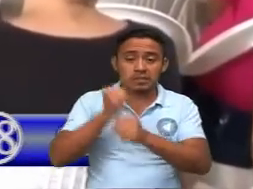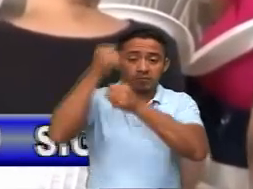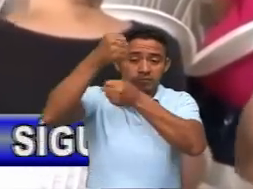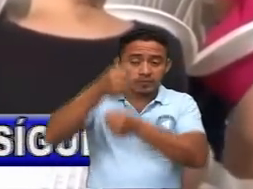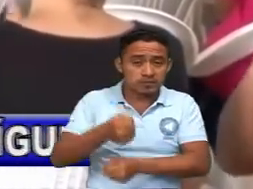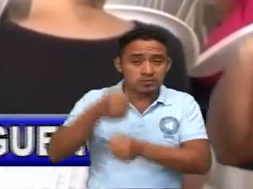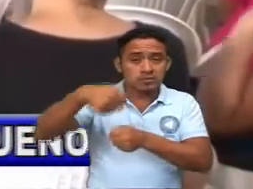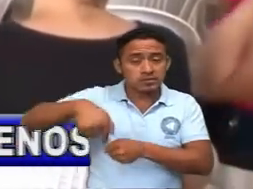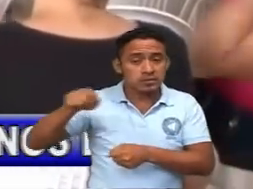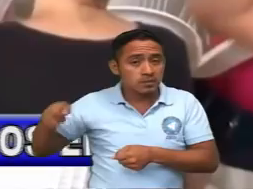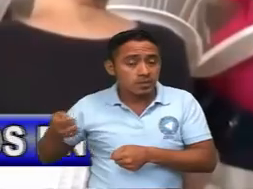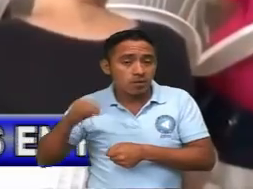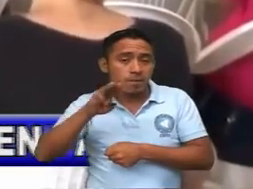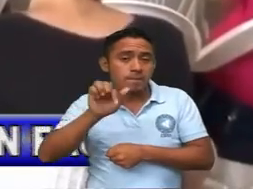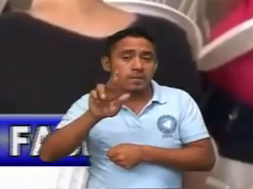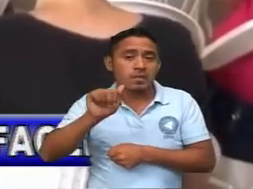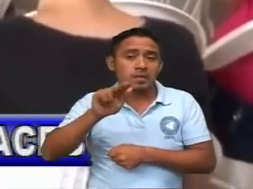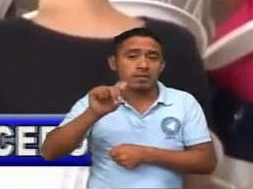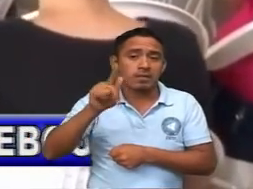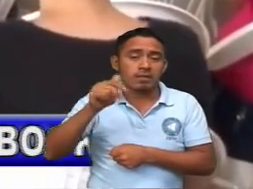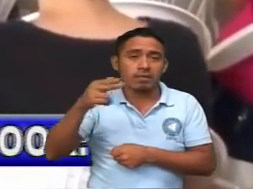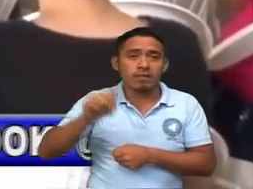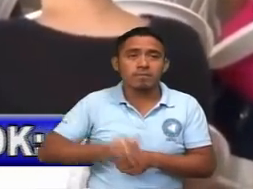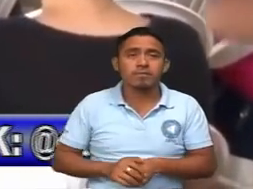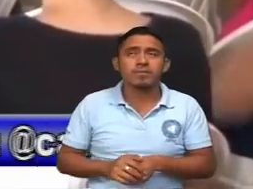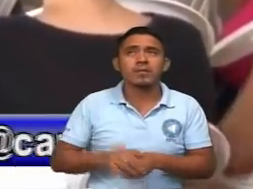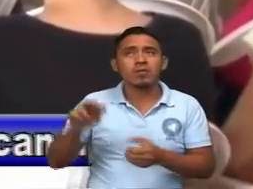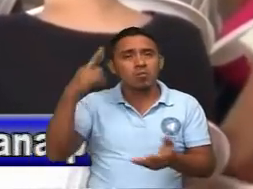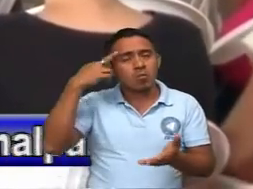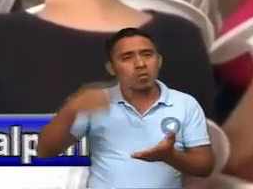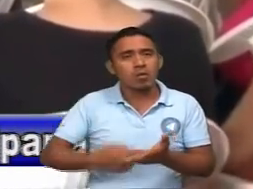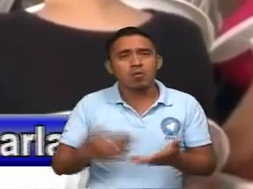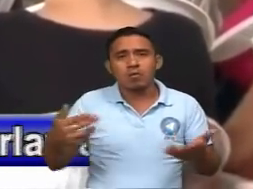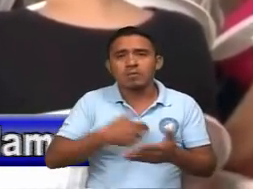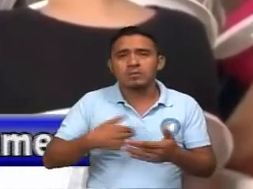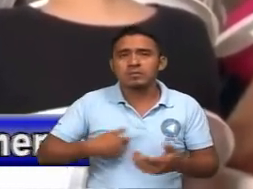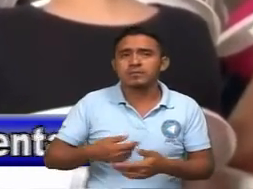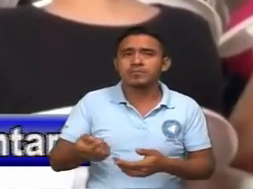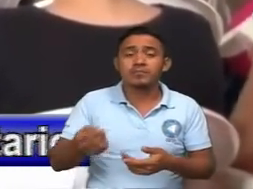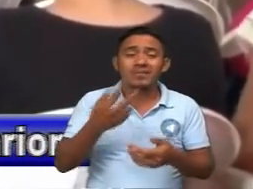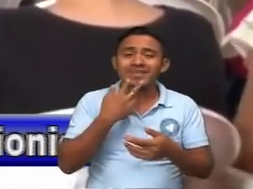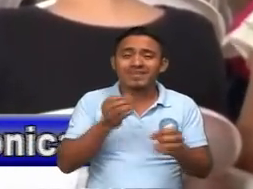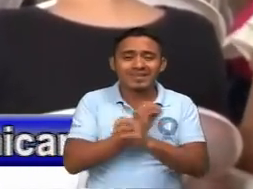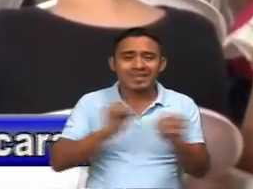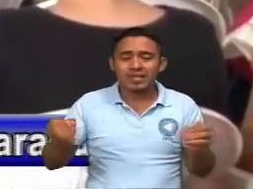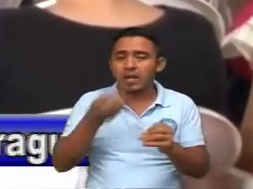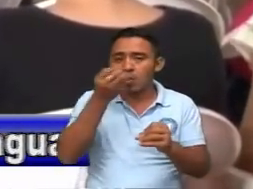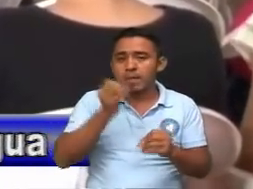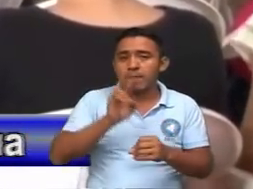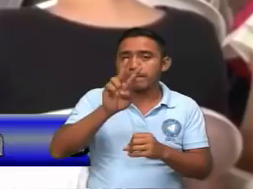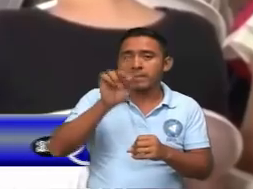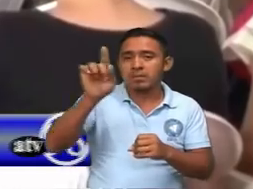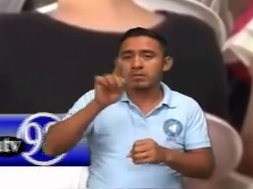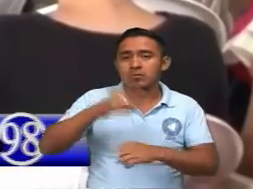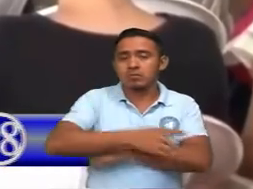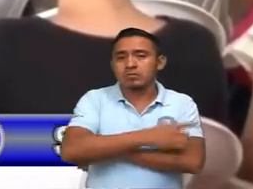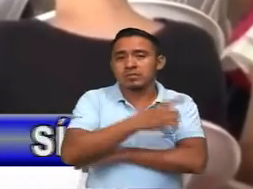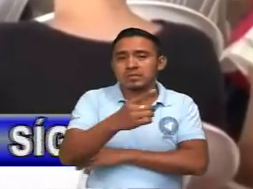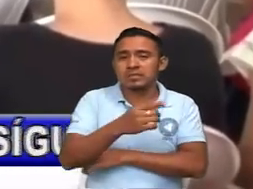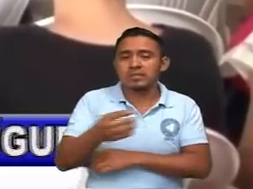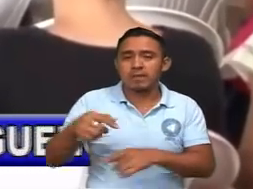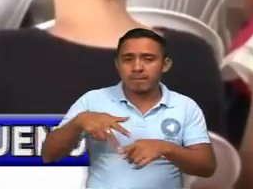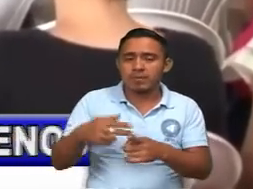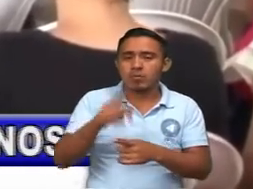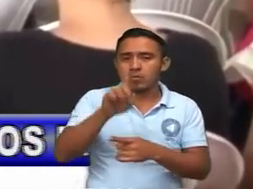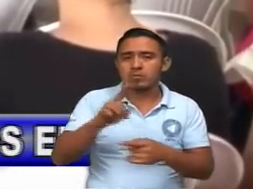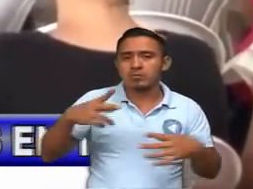fundación. Por ello, otra de las actividades conmemorativas fue el ayuno durante 21 días que inició el 1 de abril.